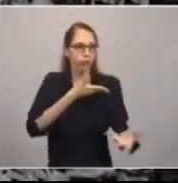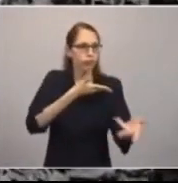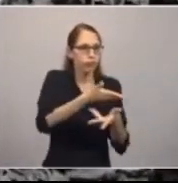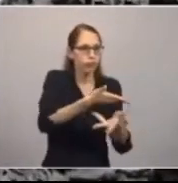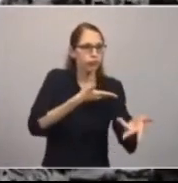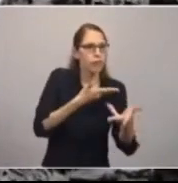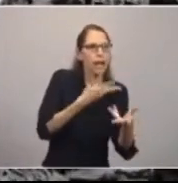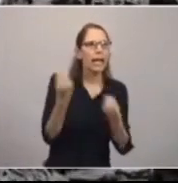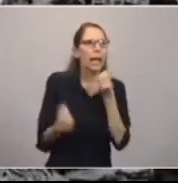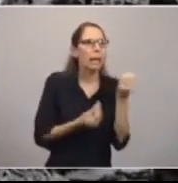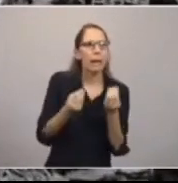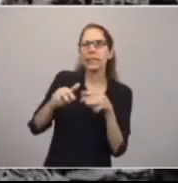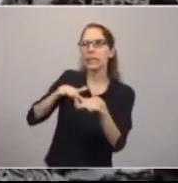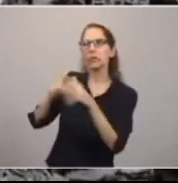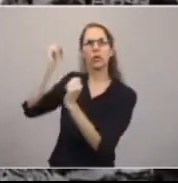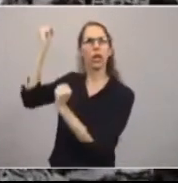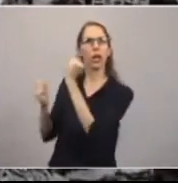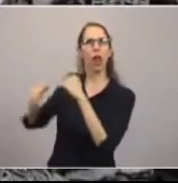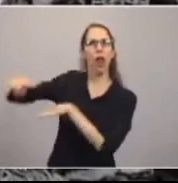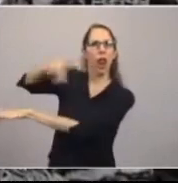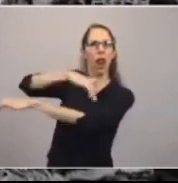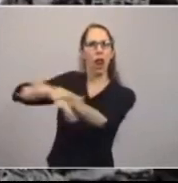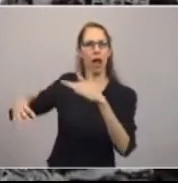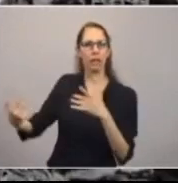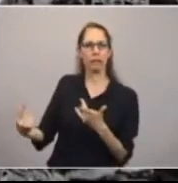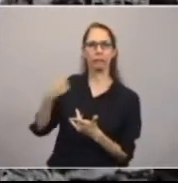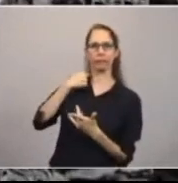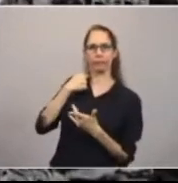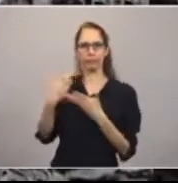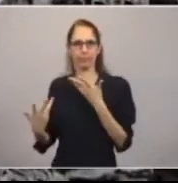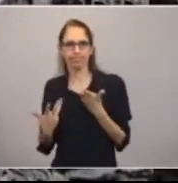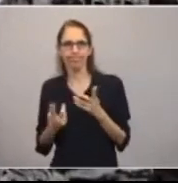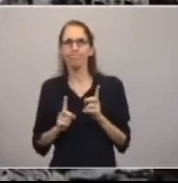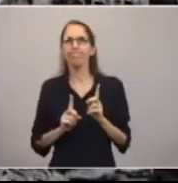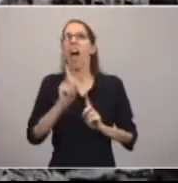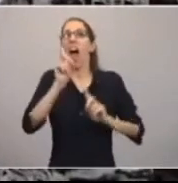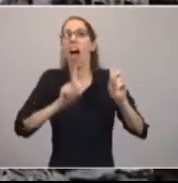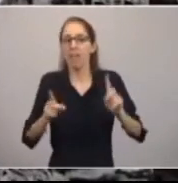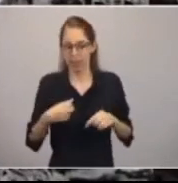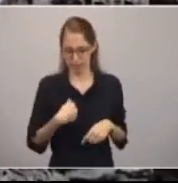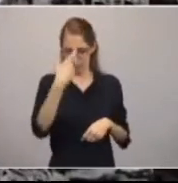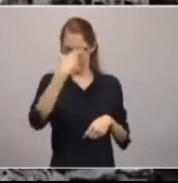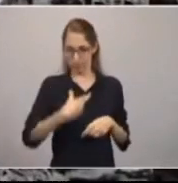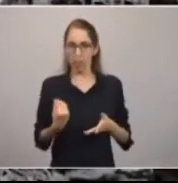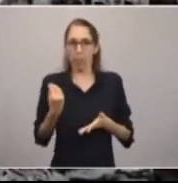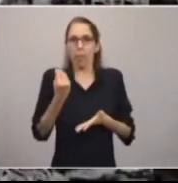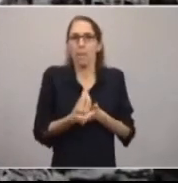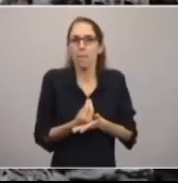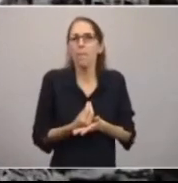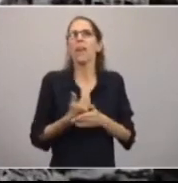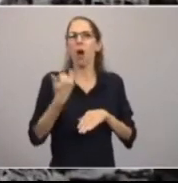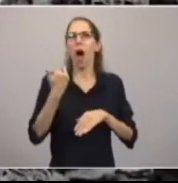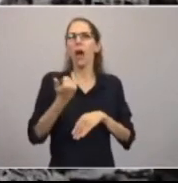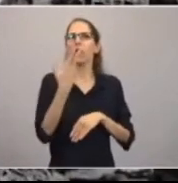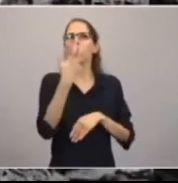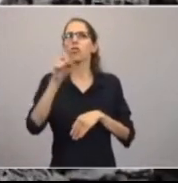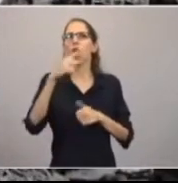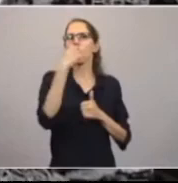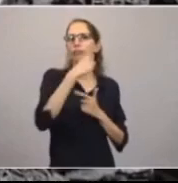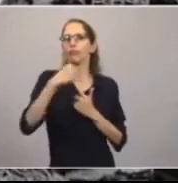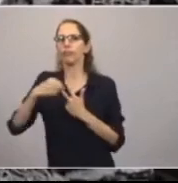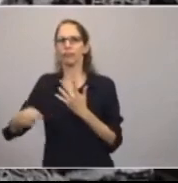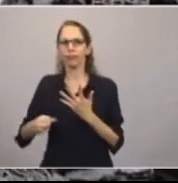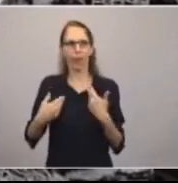desempeña en una sola figura no un puesto, sino muchos. En las pequeñas empresas el empresario es también